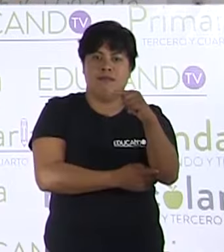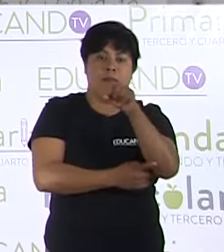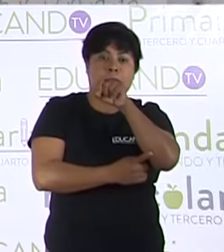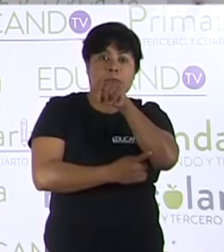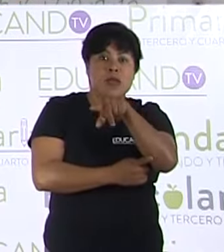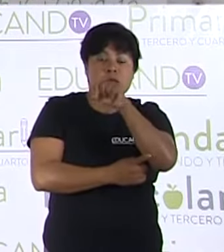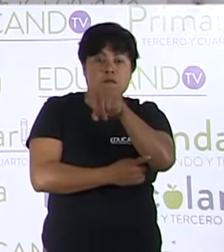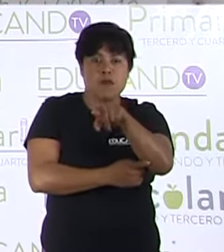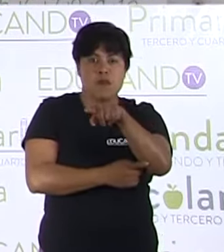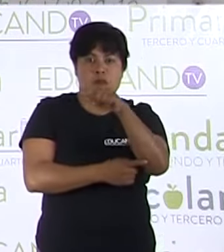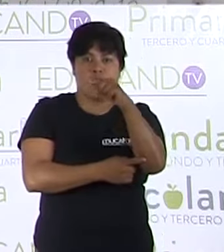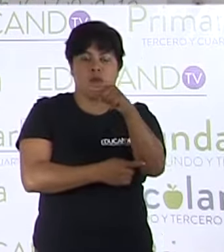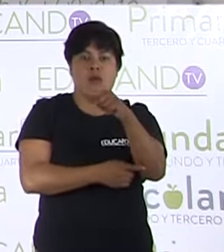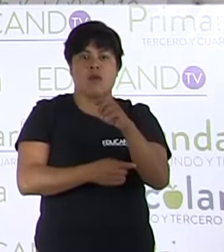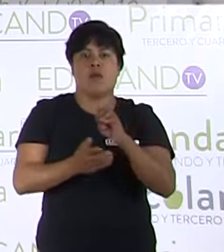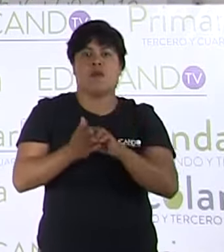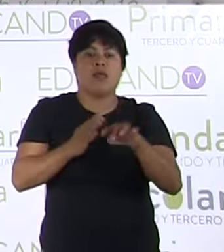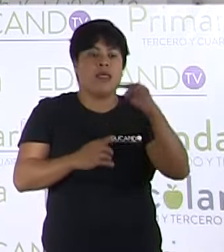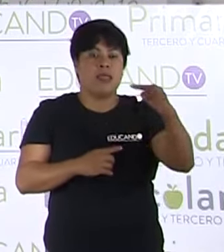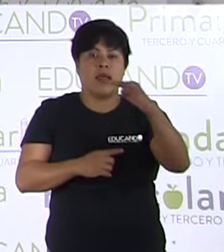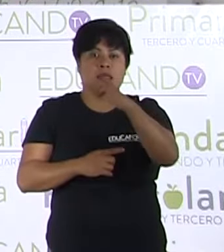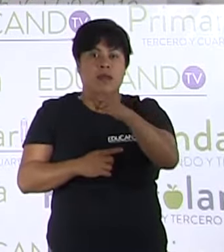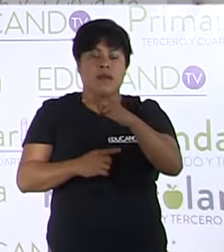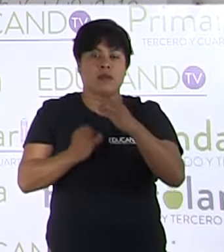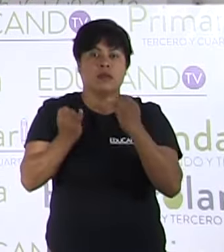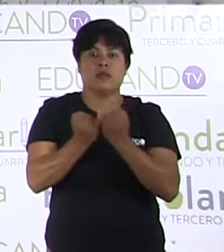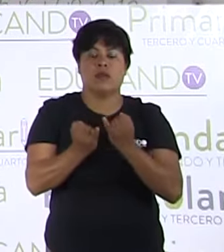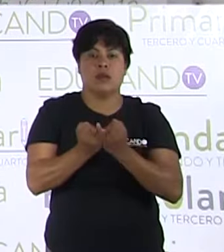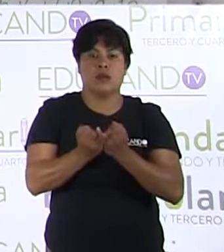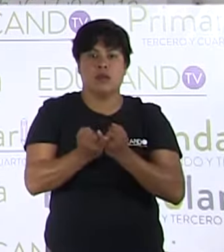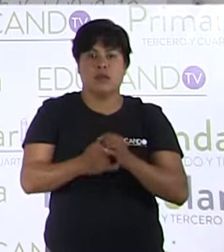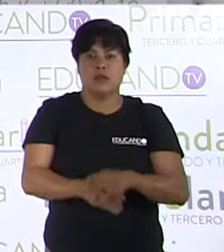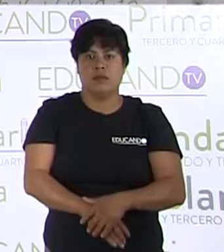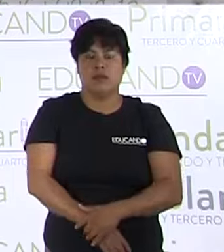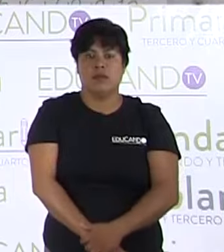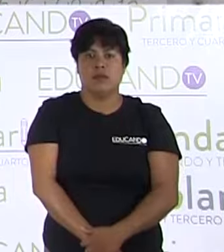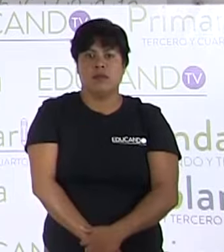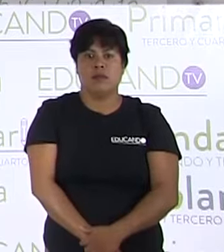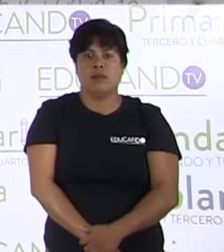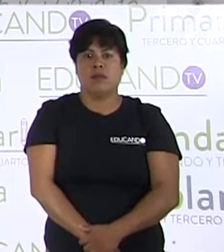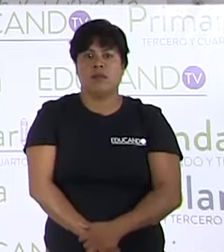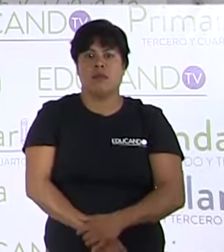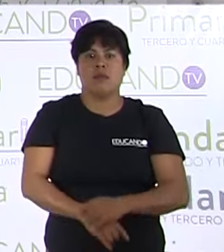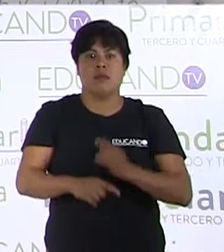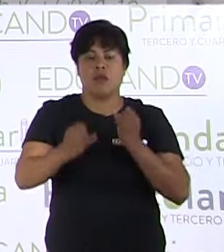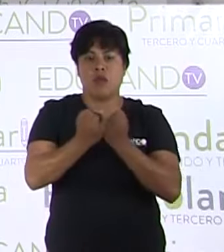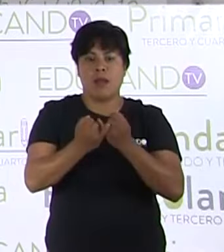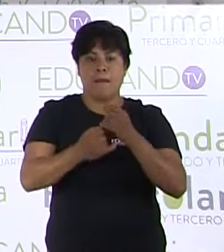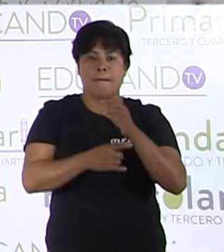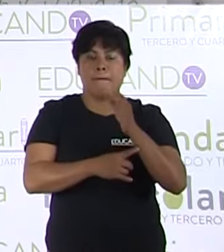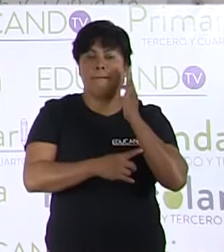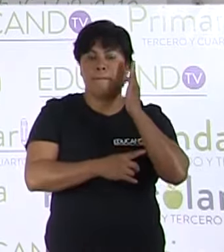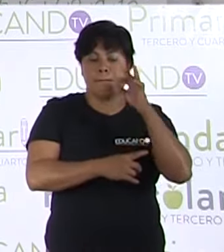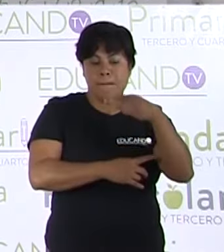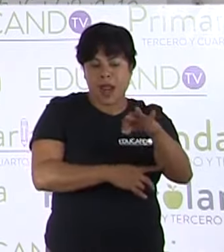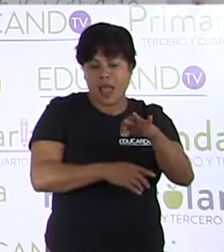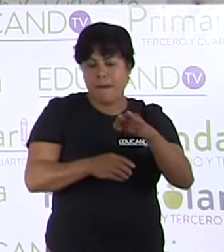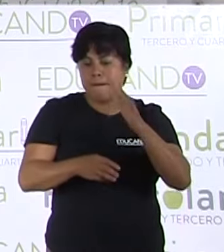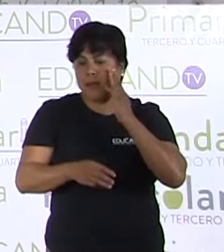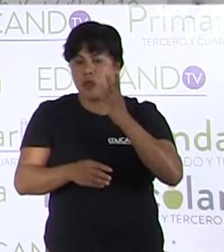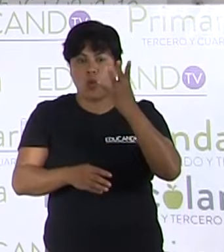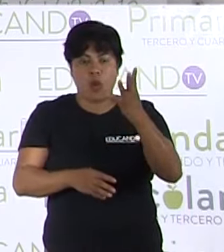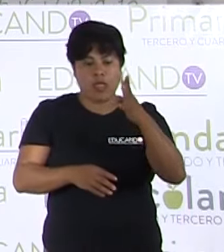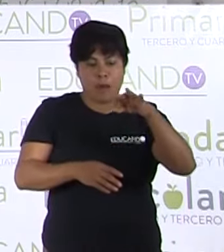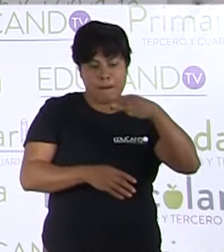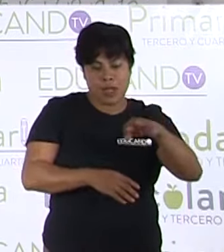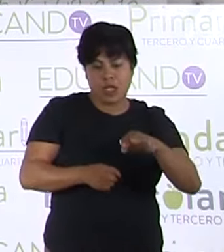porque imaginen que los negativos son peras y los positivos son manzanas si sumamos cuatro peras y